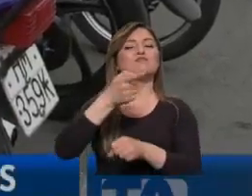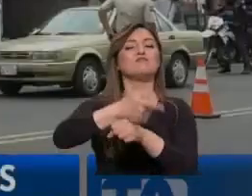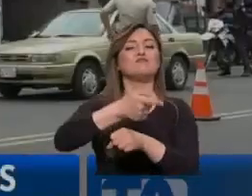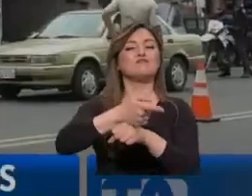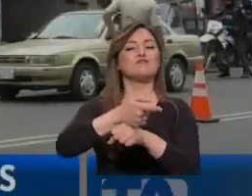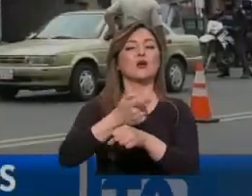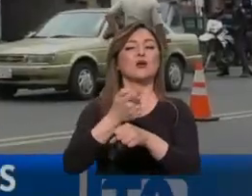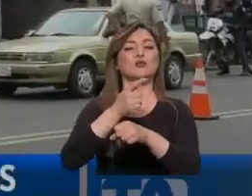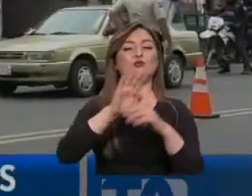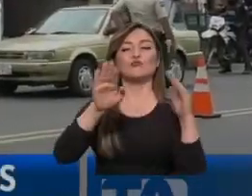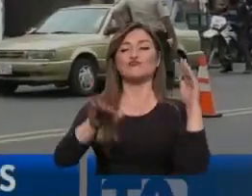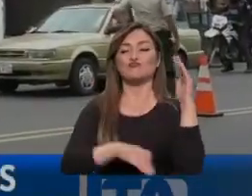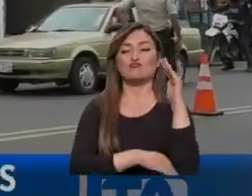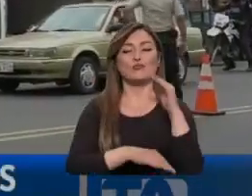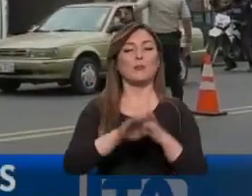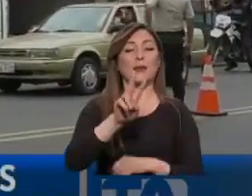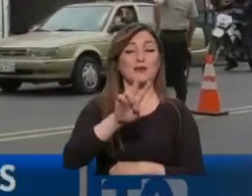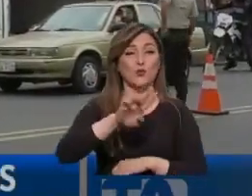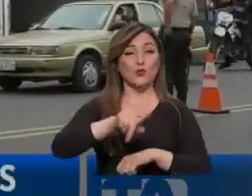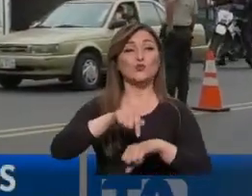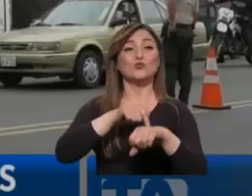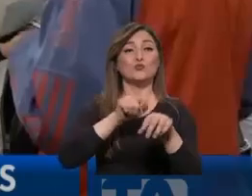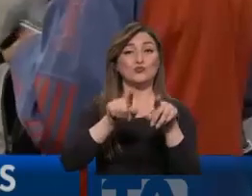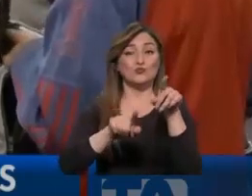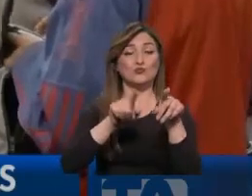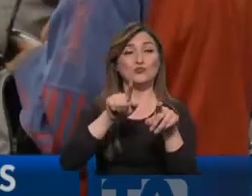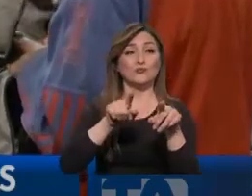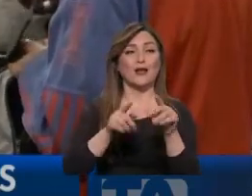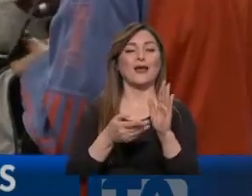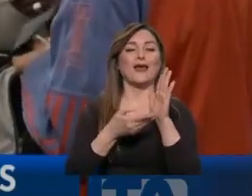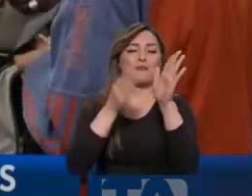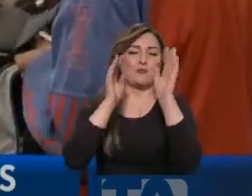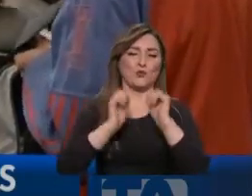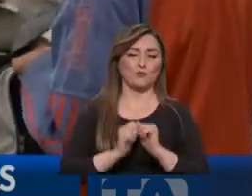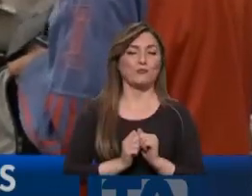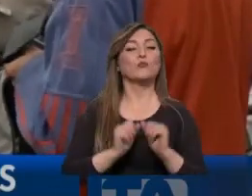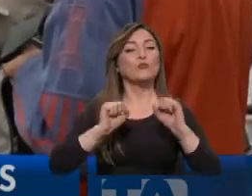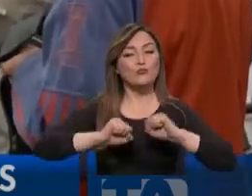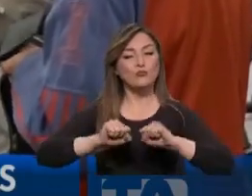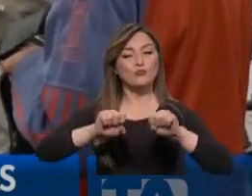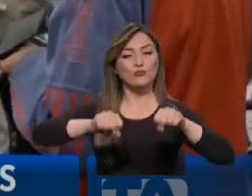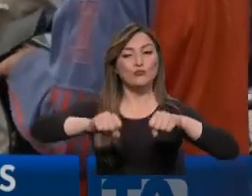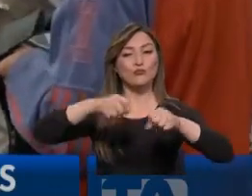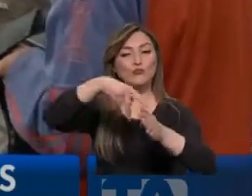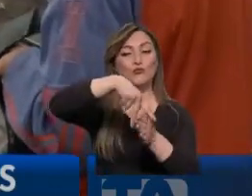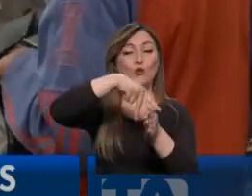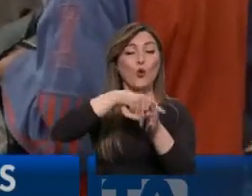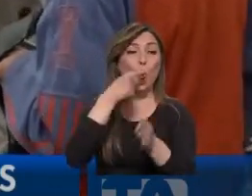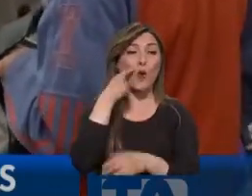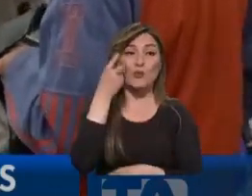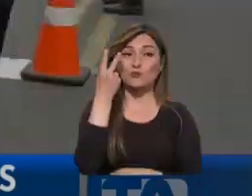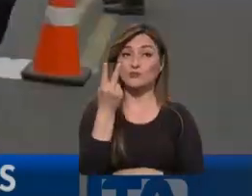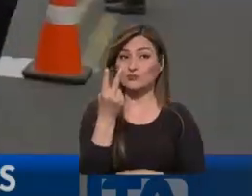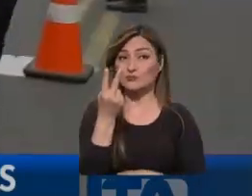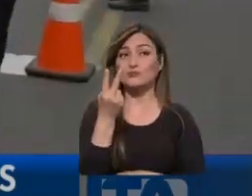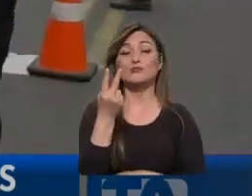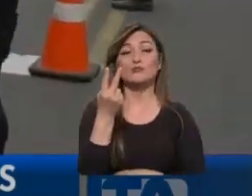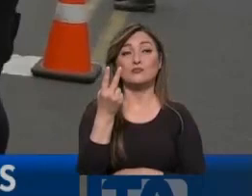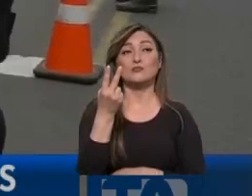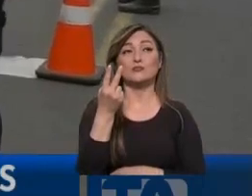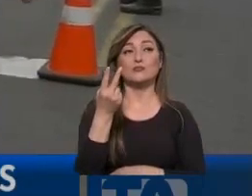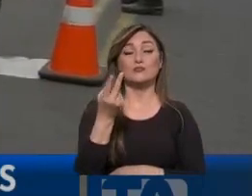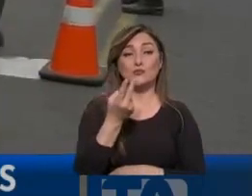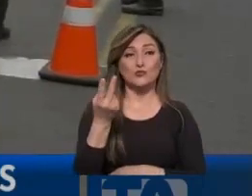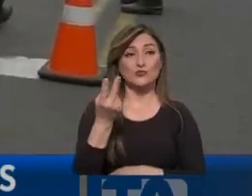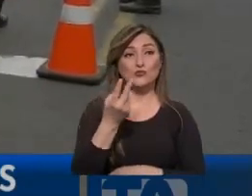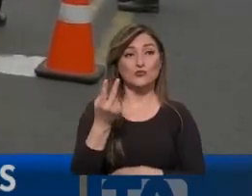durante las 24 horas, pero tiene algunas excepciones. Pueden movilizarse dos hombres en la motocicleta si su